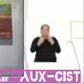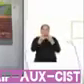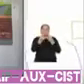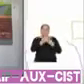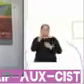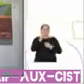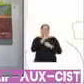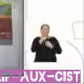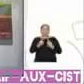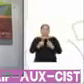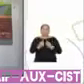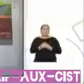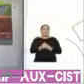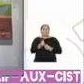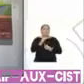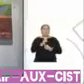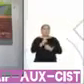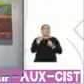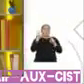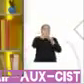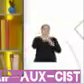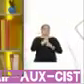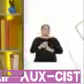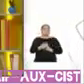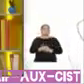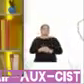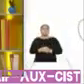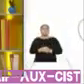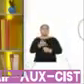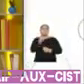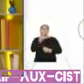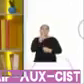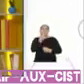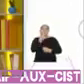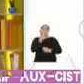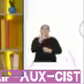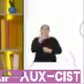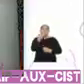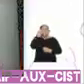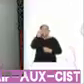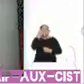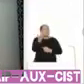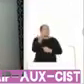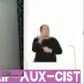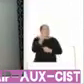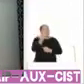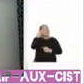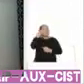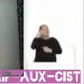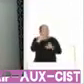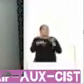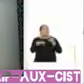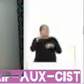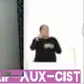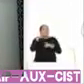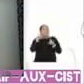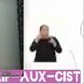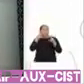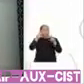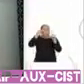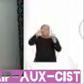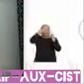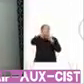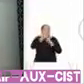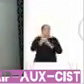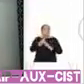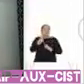porque si no hay perseverancia no se puede lograr nada. ¿Qué pasos piensan dar para lograrlo? Los pasos que pienso dar son